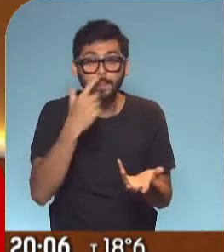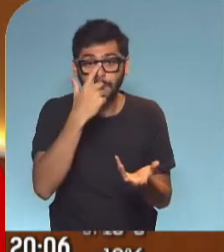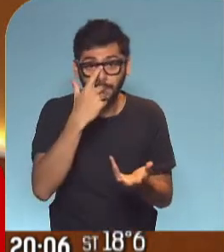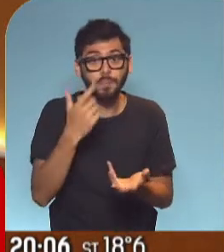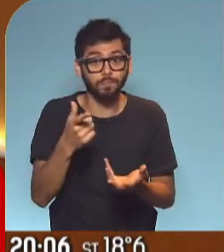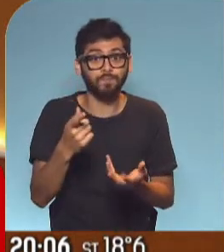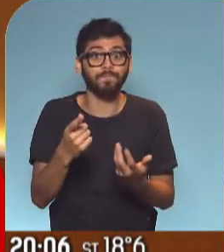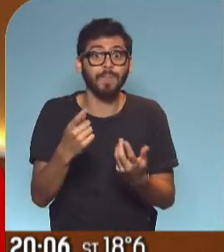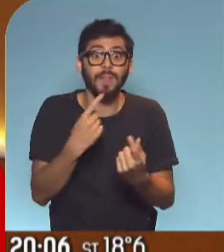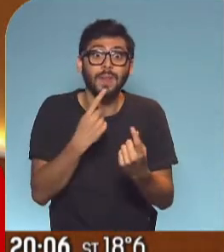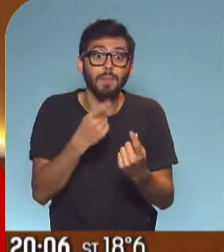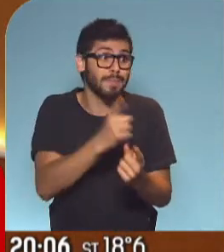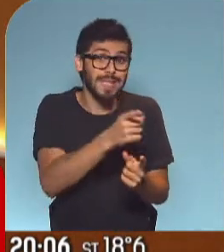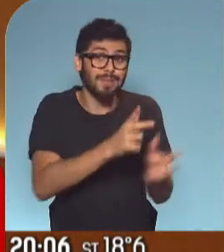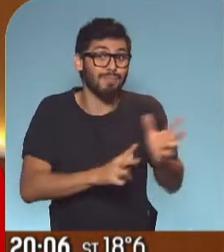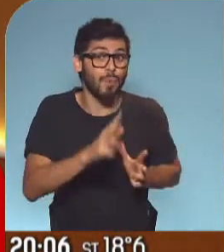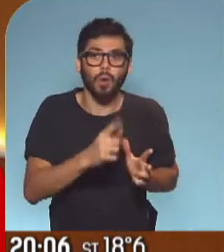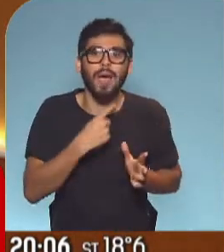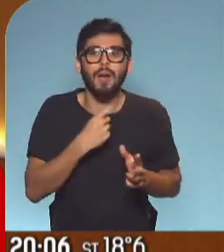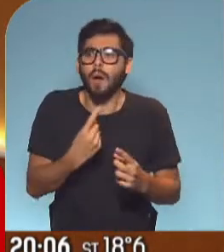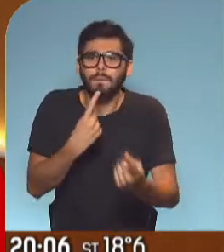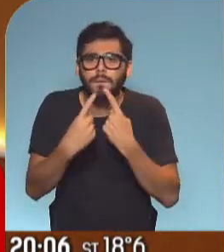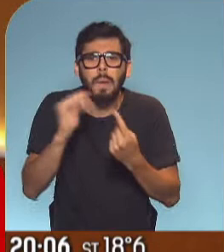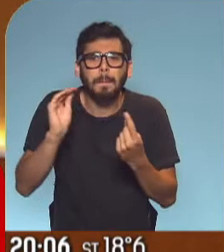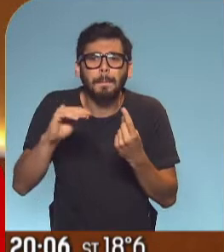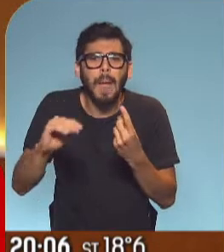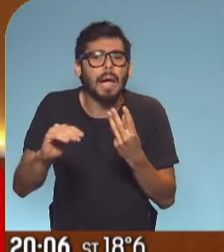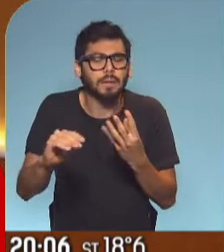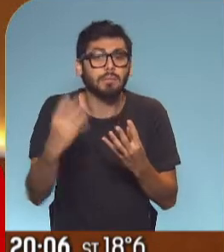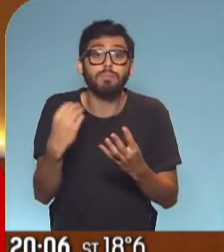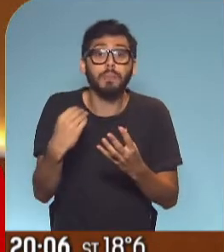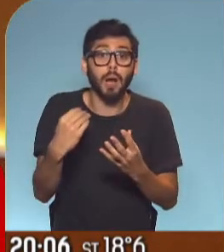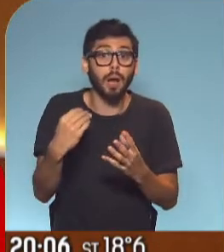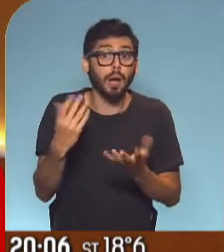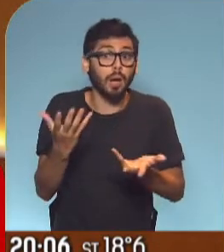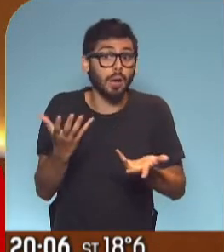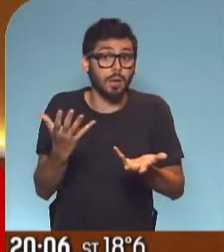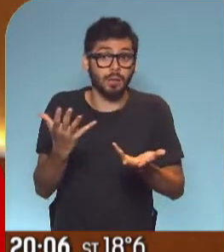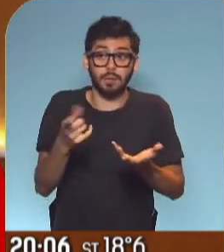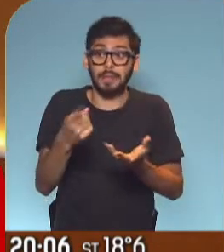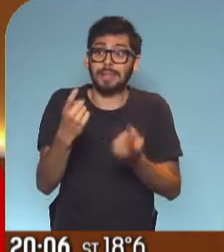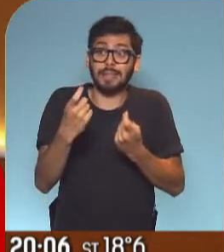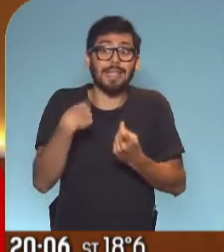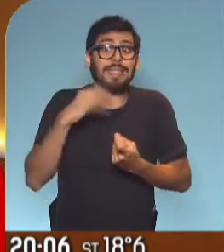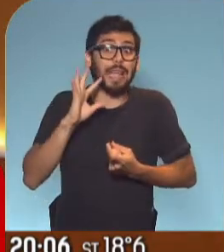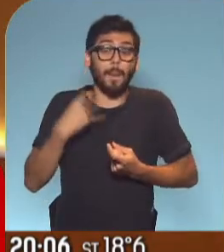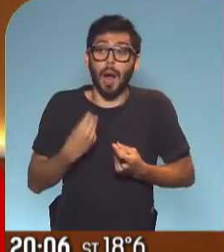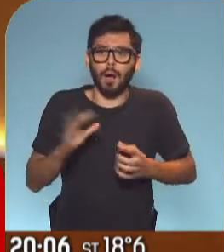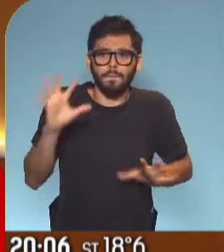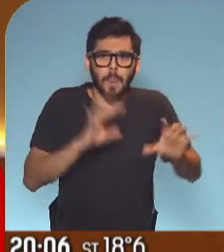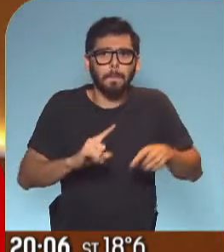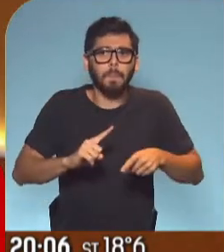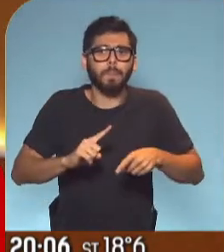conocer todas estas aristas que vos nombrabas, poderlas conocer porque son claves para poder pensar una política que realmente